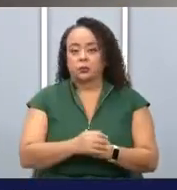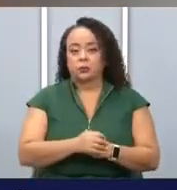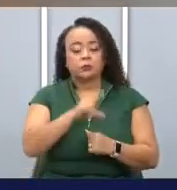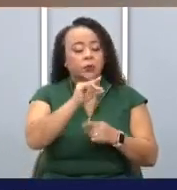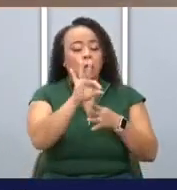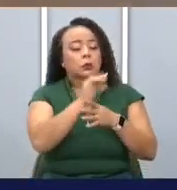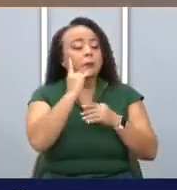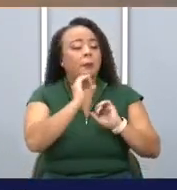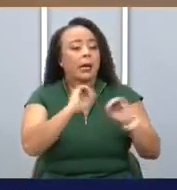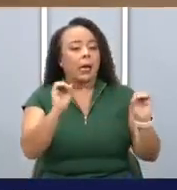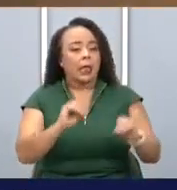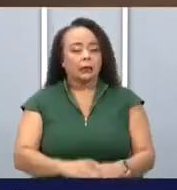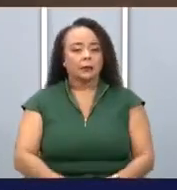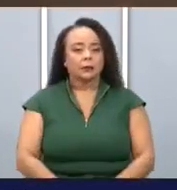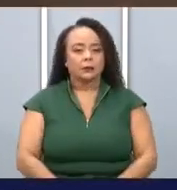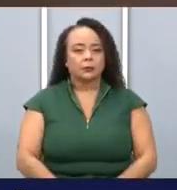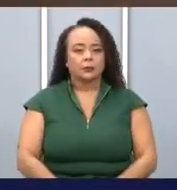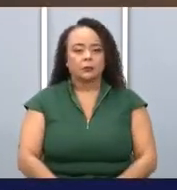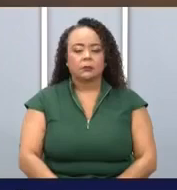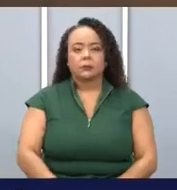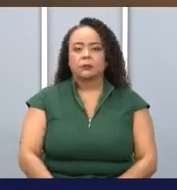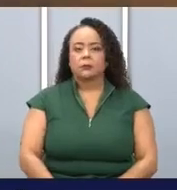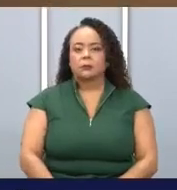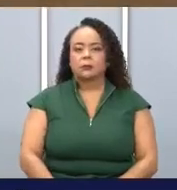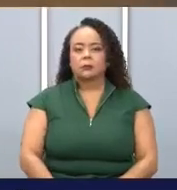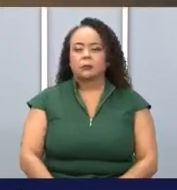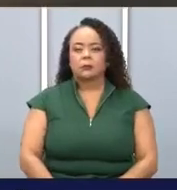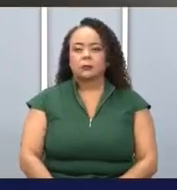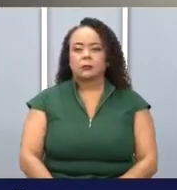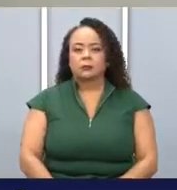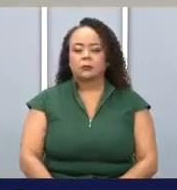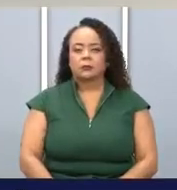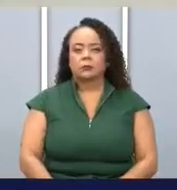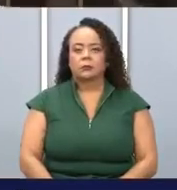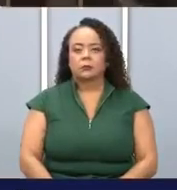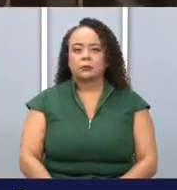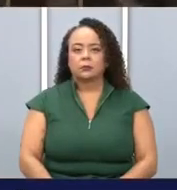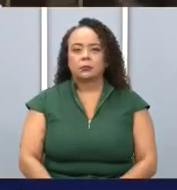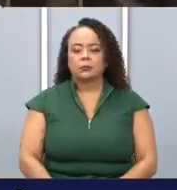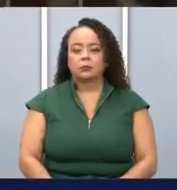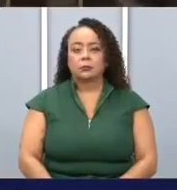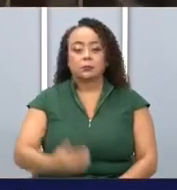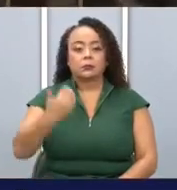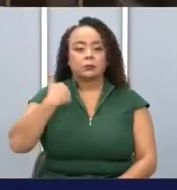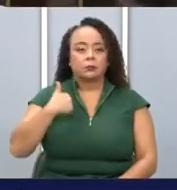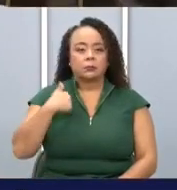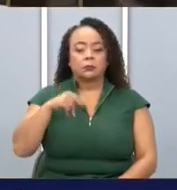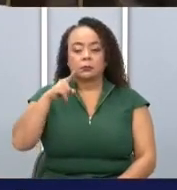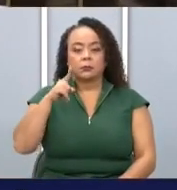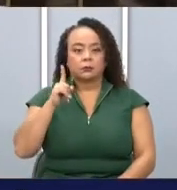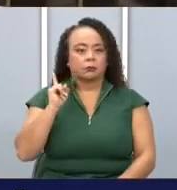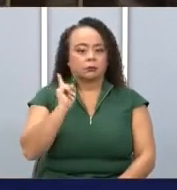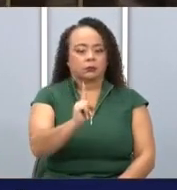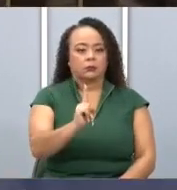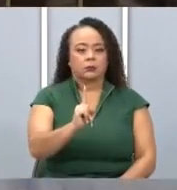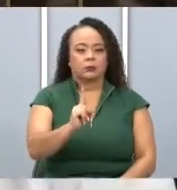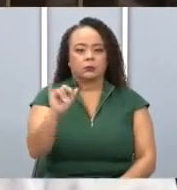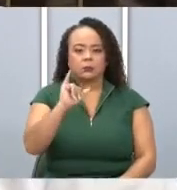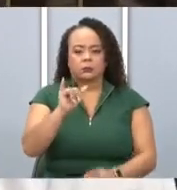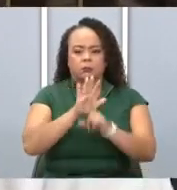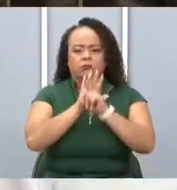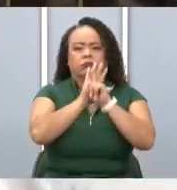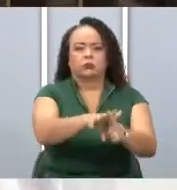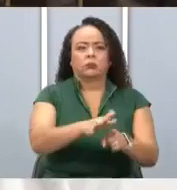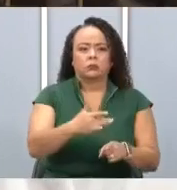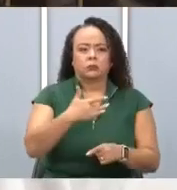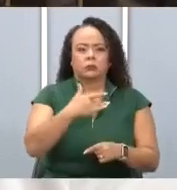nada, ¿sí? ¿Quién le dijo que no? Gracias, Jonathan. El señor este se mete, sí, no, como que me empuja,